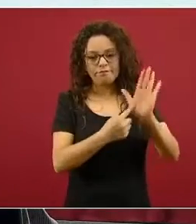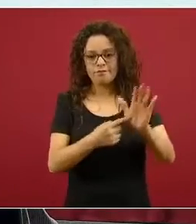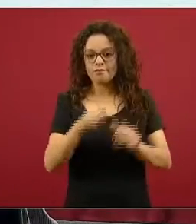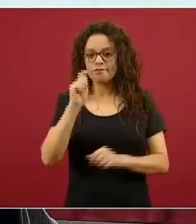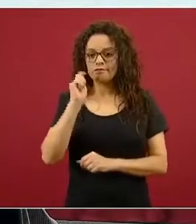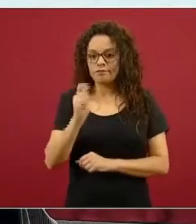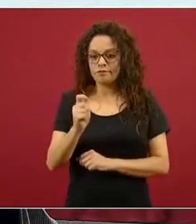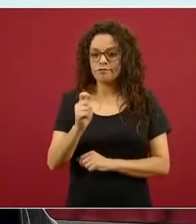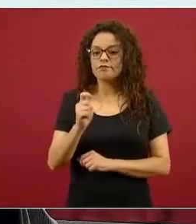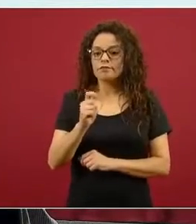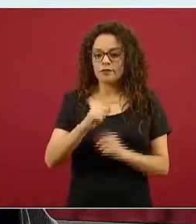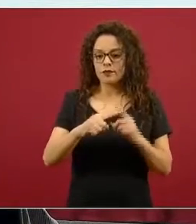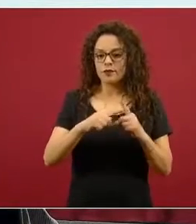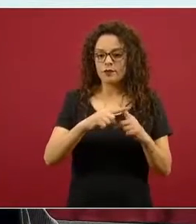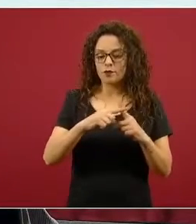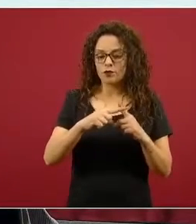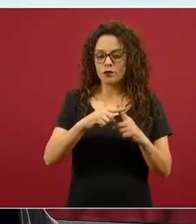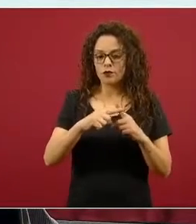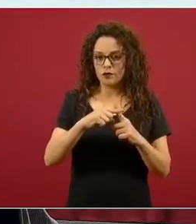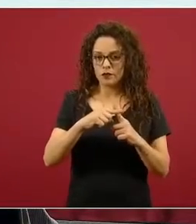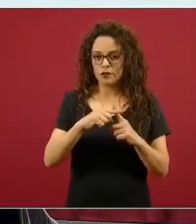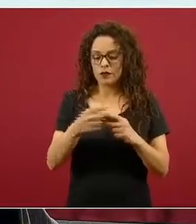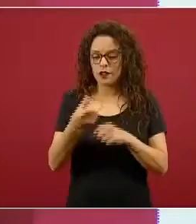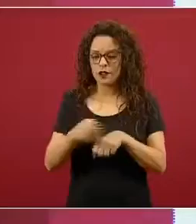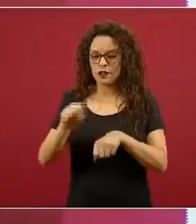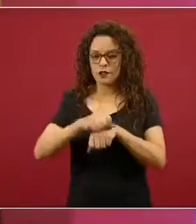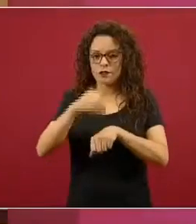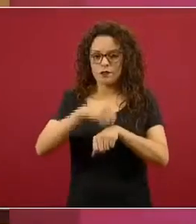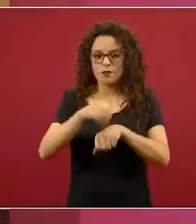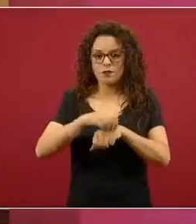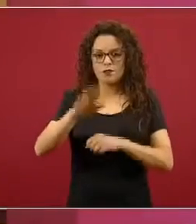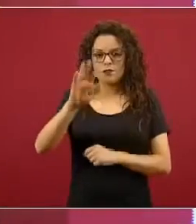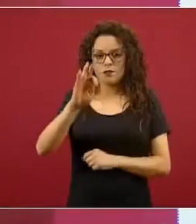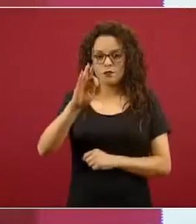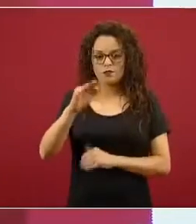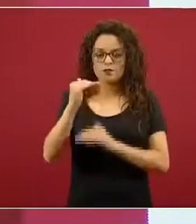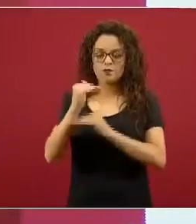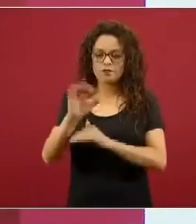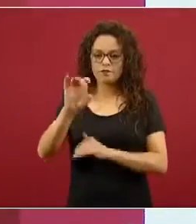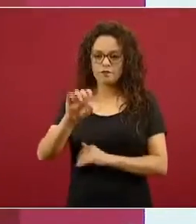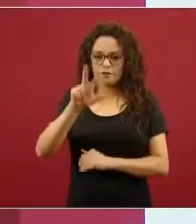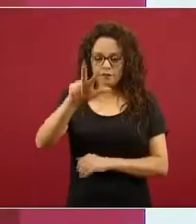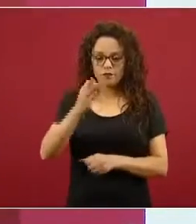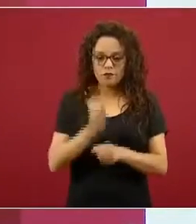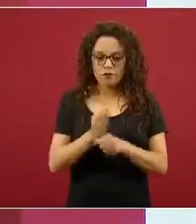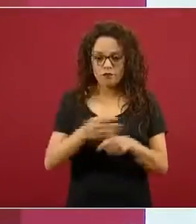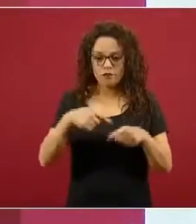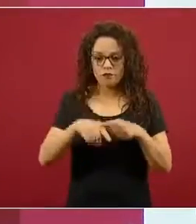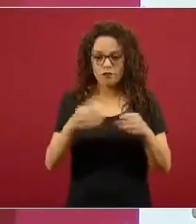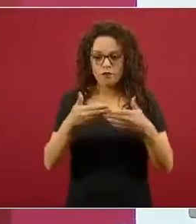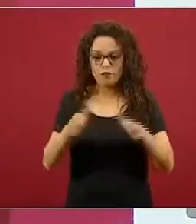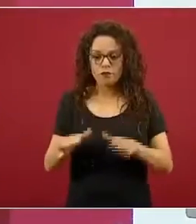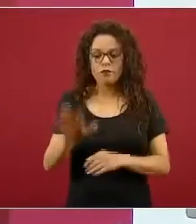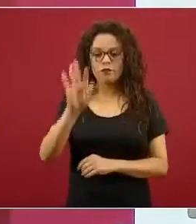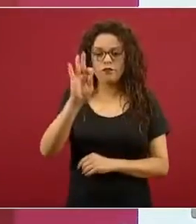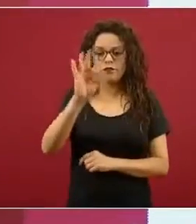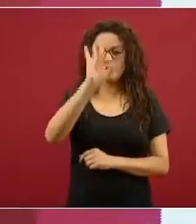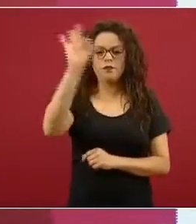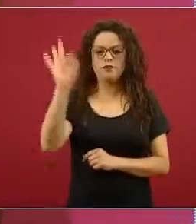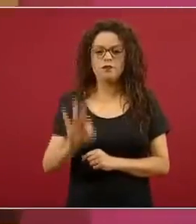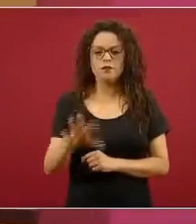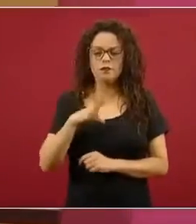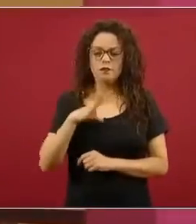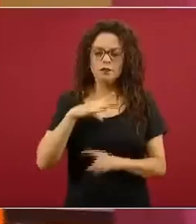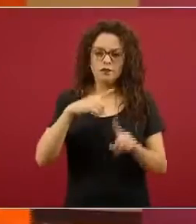la positividad de la semana 40, que estaba en 38, y ahora estamos abriendo con un 40%